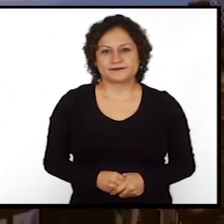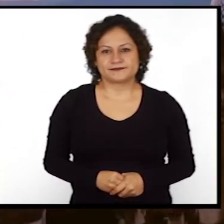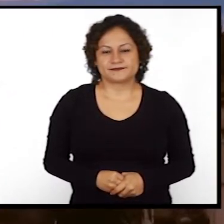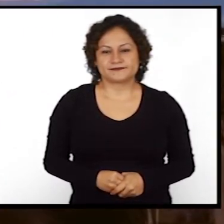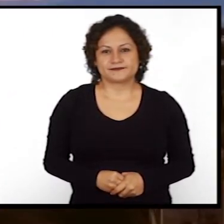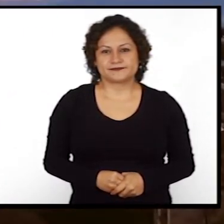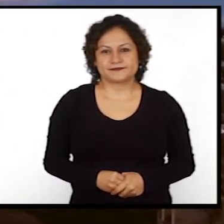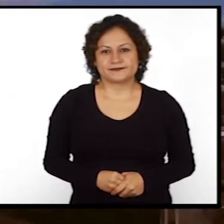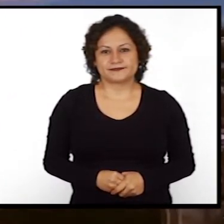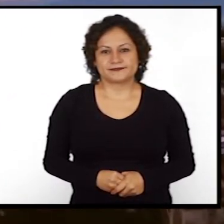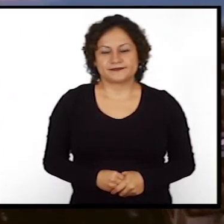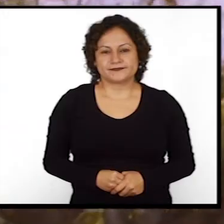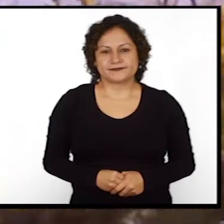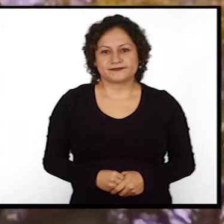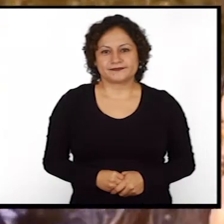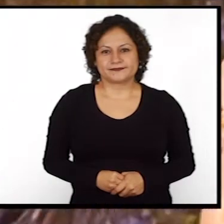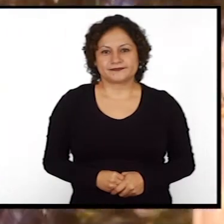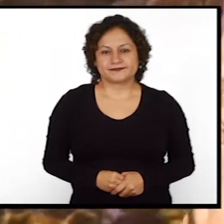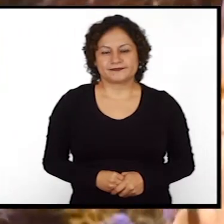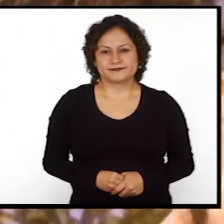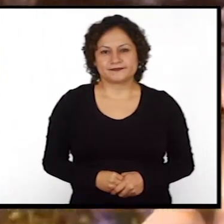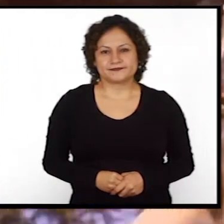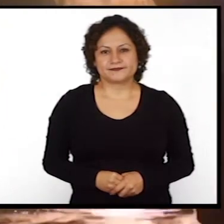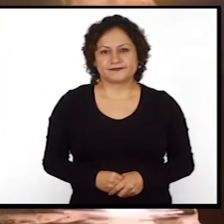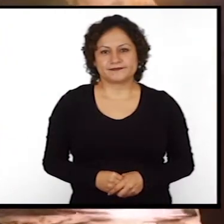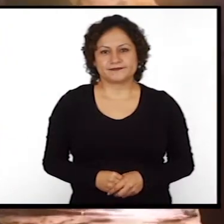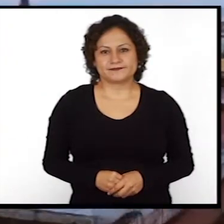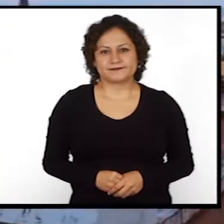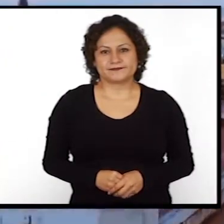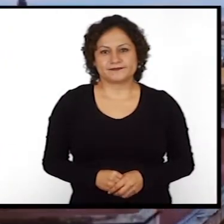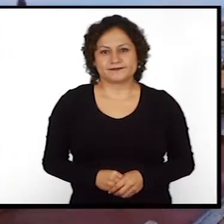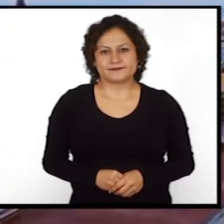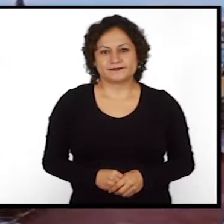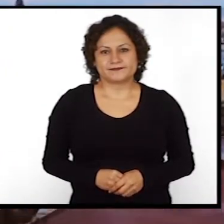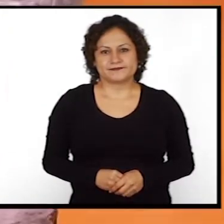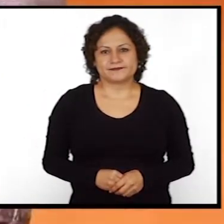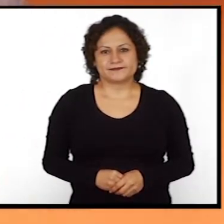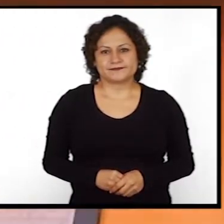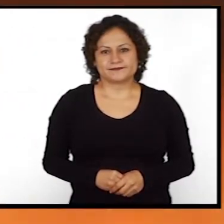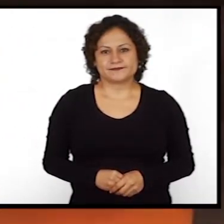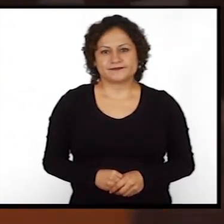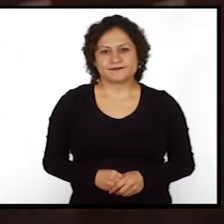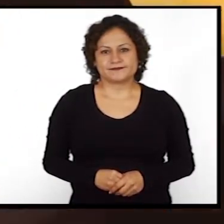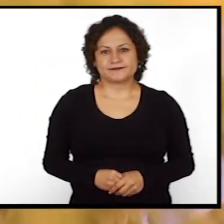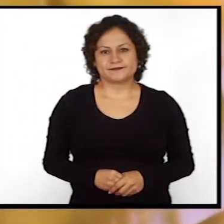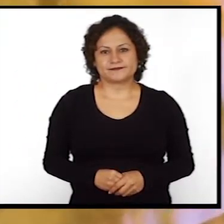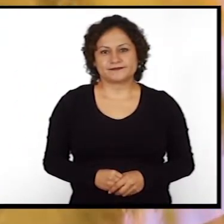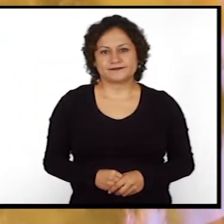Thank you.